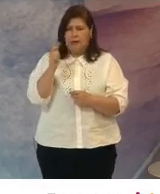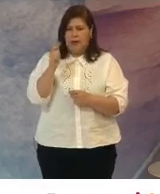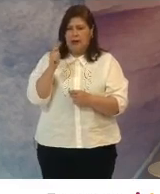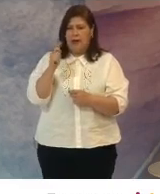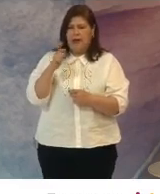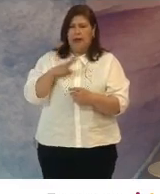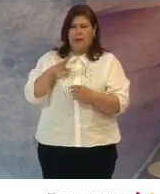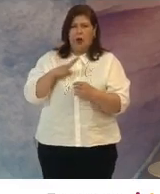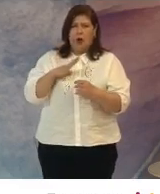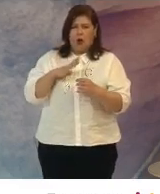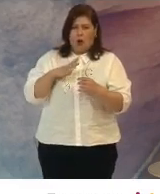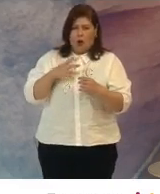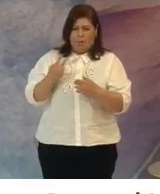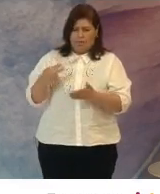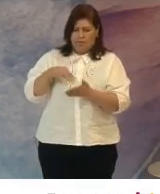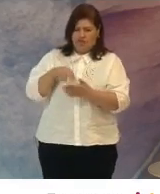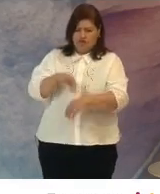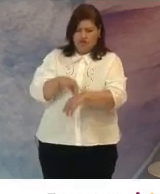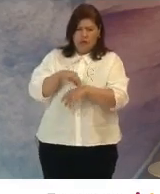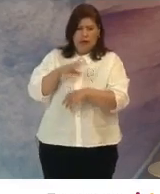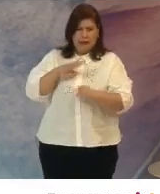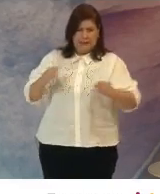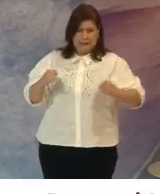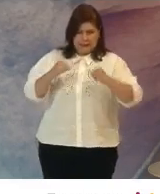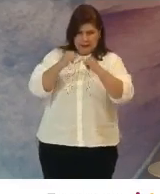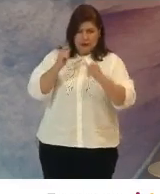se refieren a